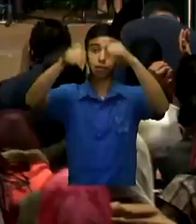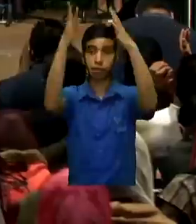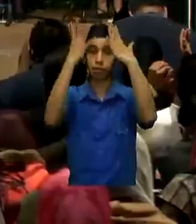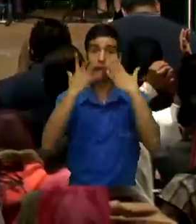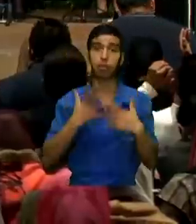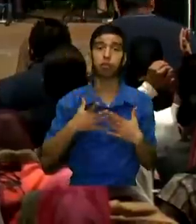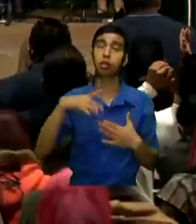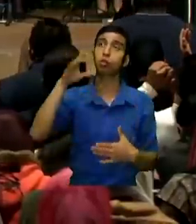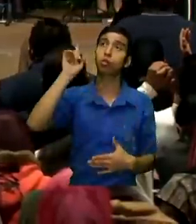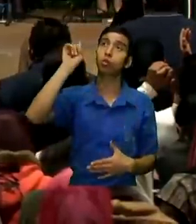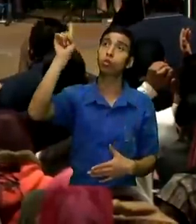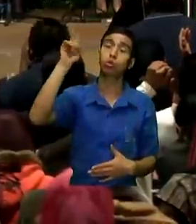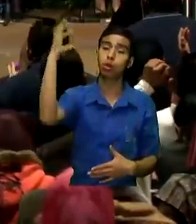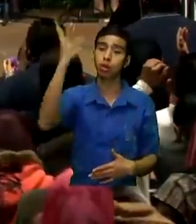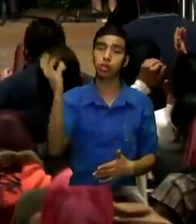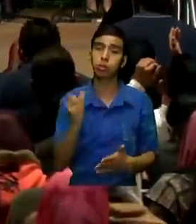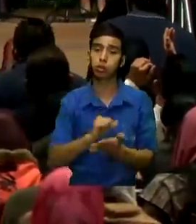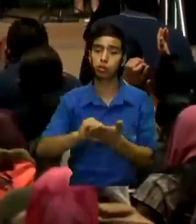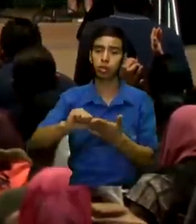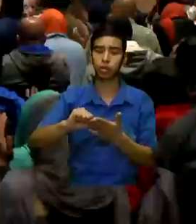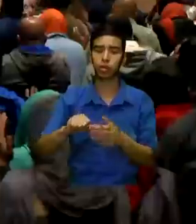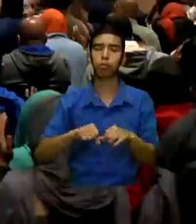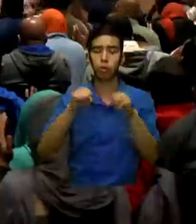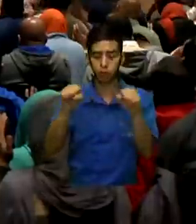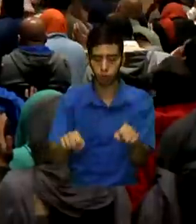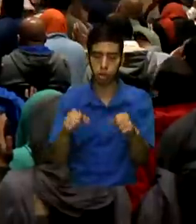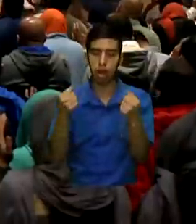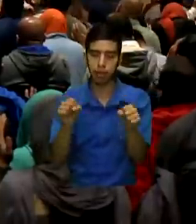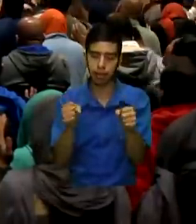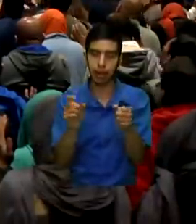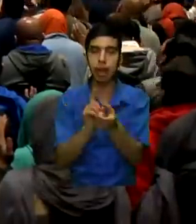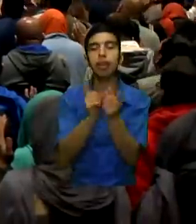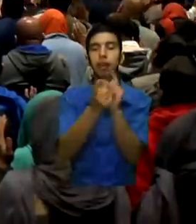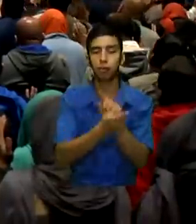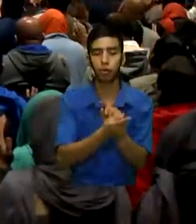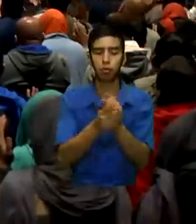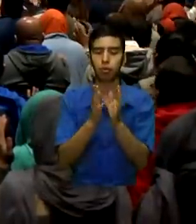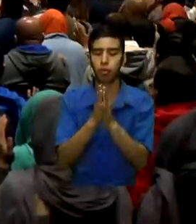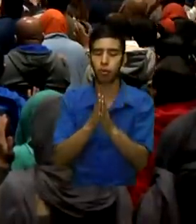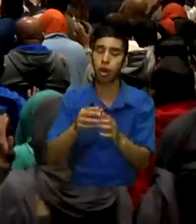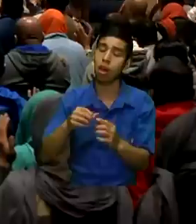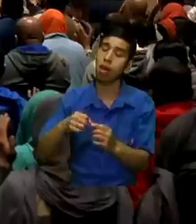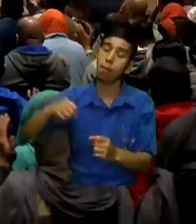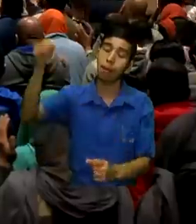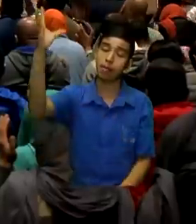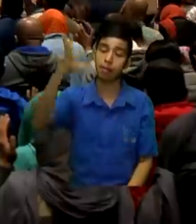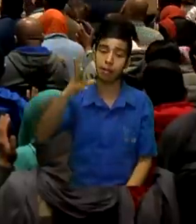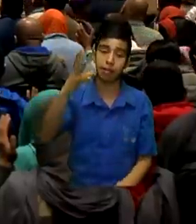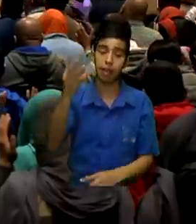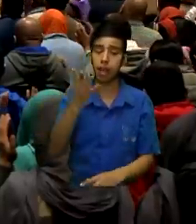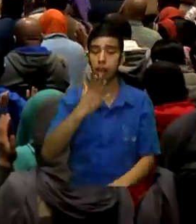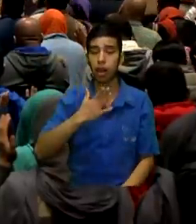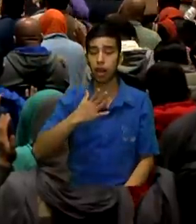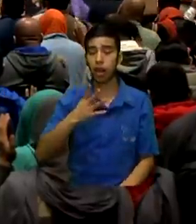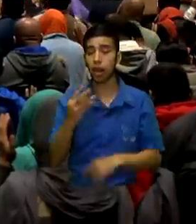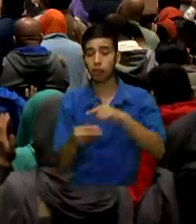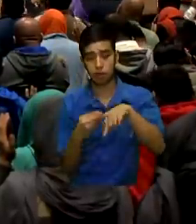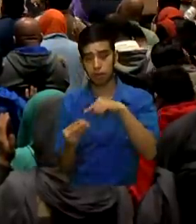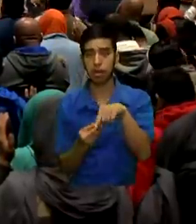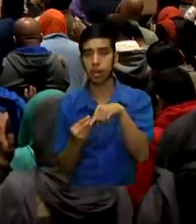de la misma manera, bendice a nuestros hijos, nuestra familia, para que